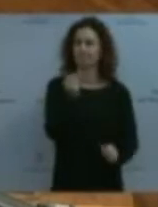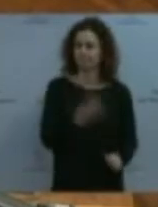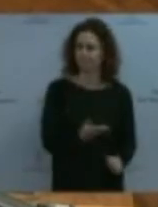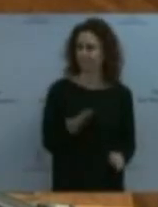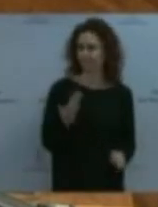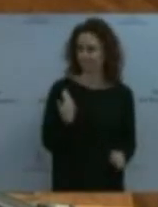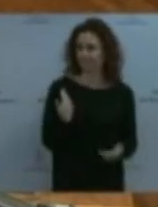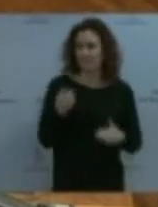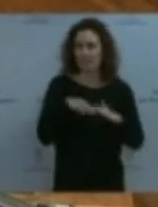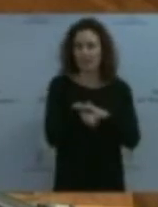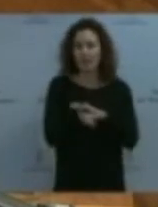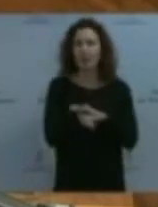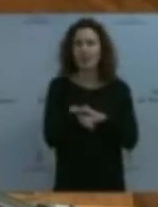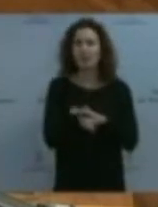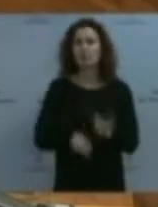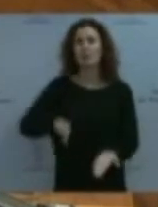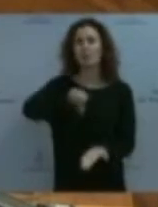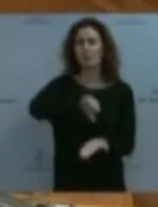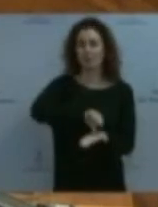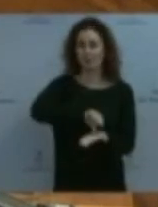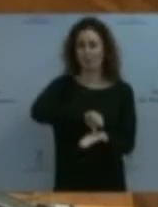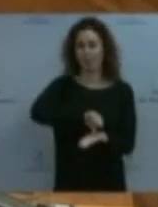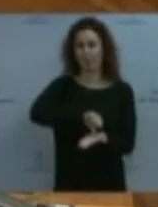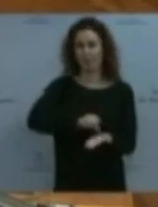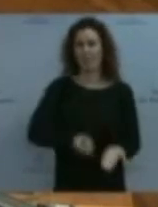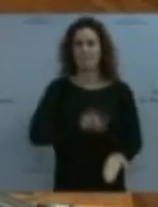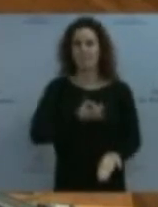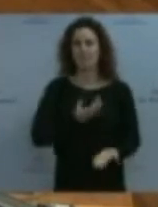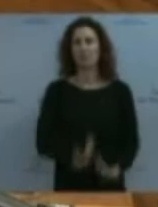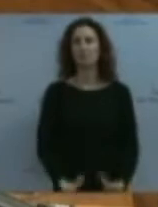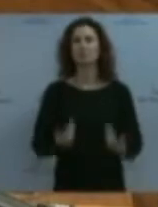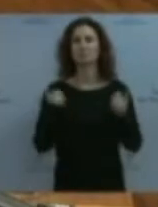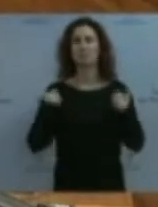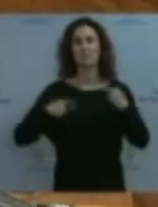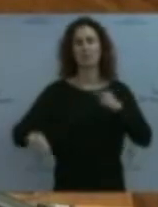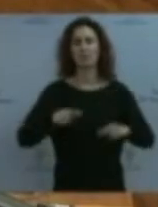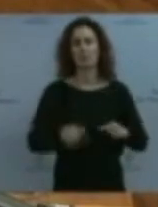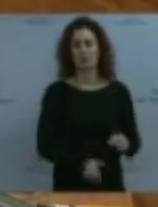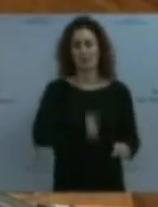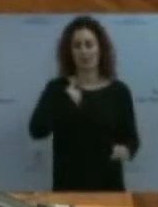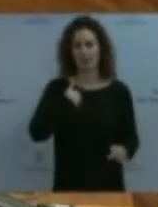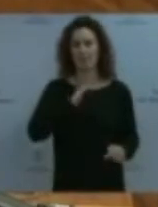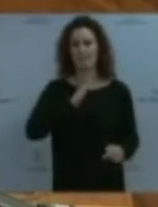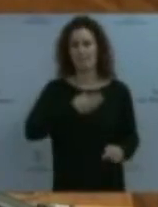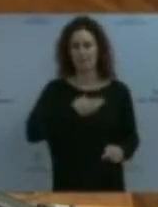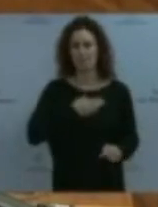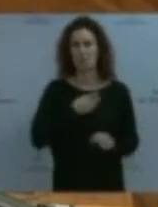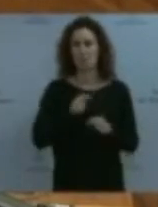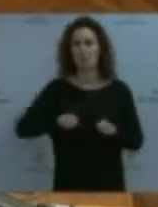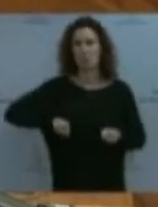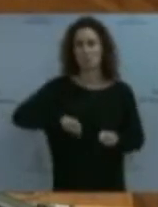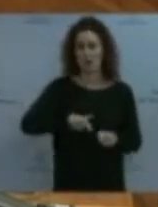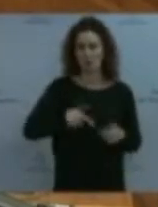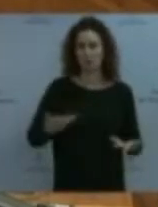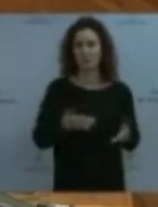Perlora está dentro de las competencias de la Dirección General de Patrimonio y Juego, dependiente de la Consejería de Hacienda, al no